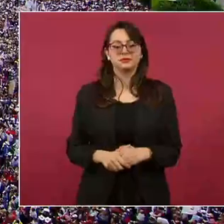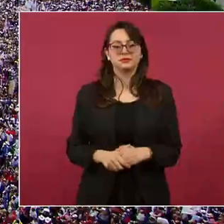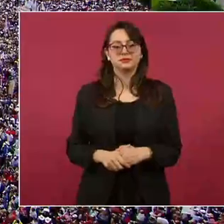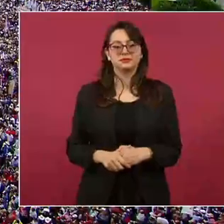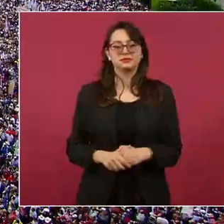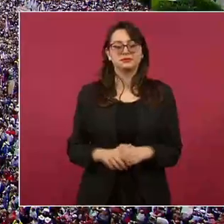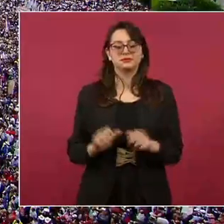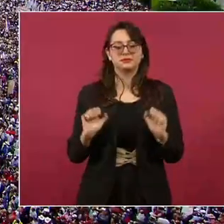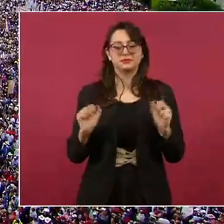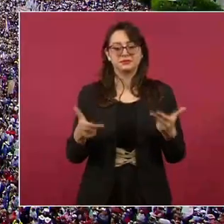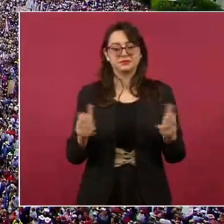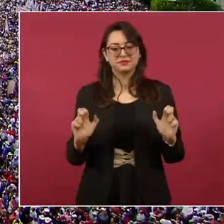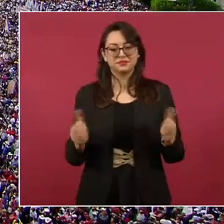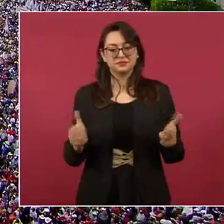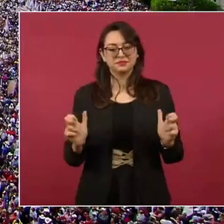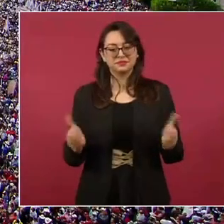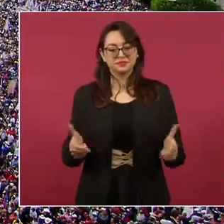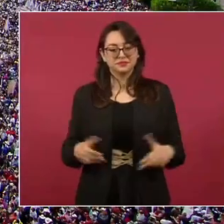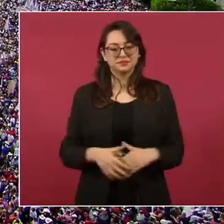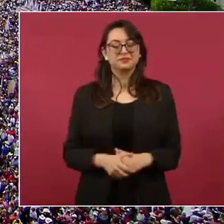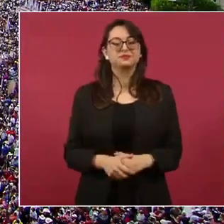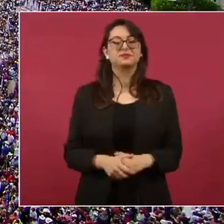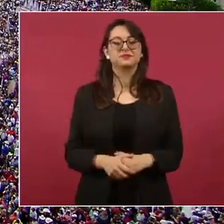de Chiapas,